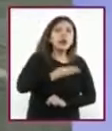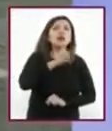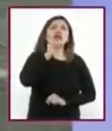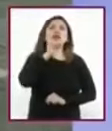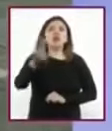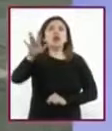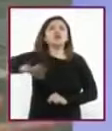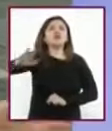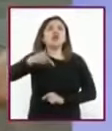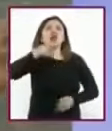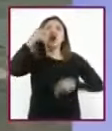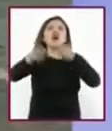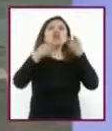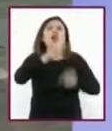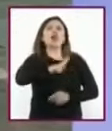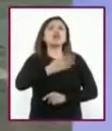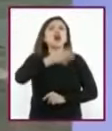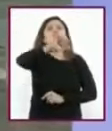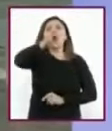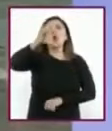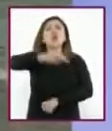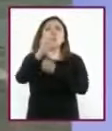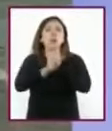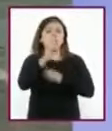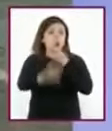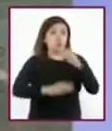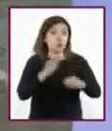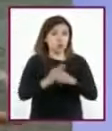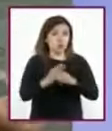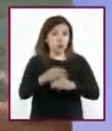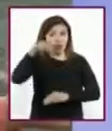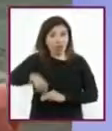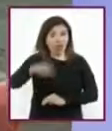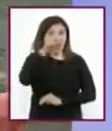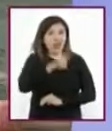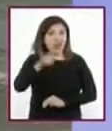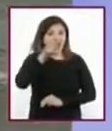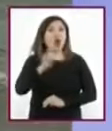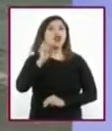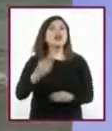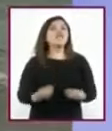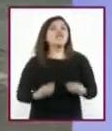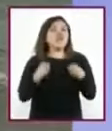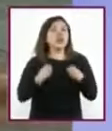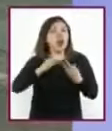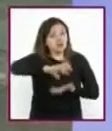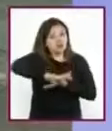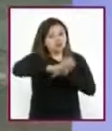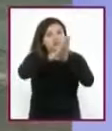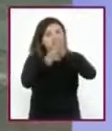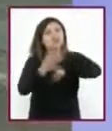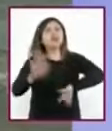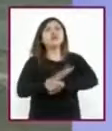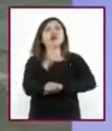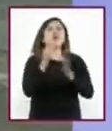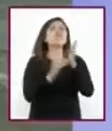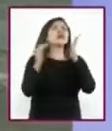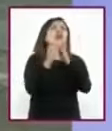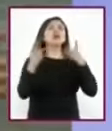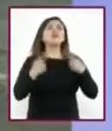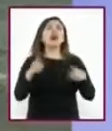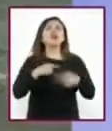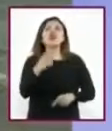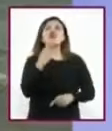la población hispanohablante de otros países del mundo. Nuestra lengua está viva y se transforma porque millones de personas